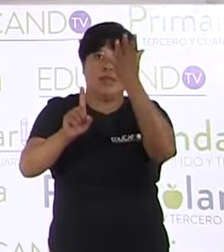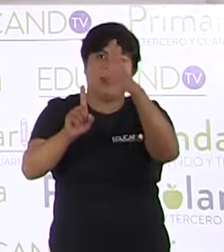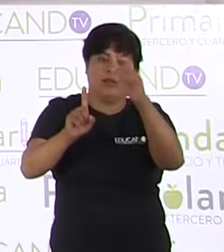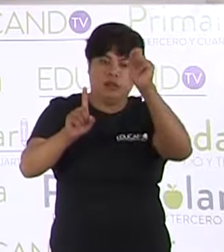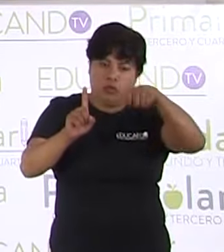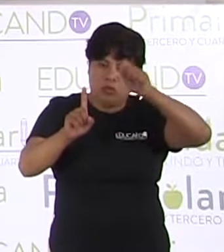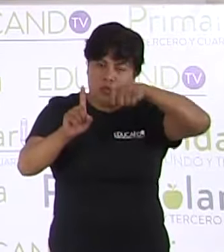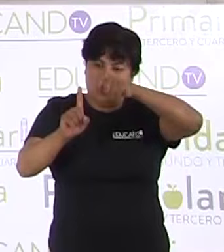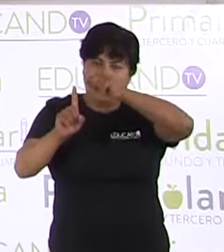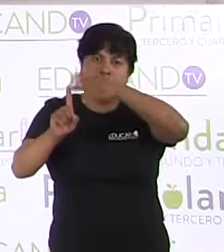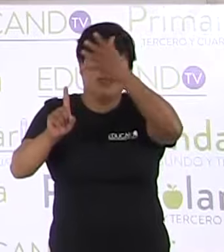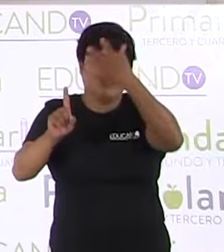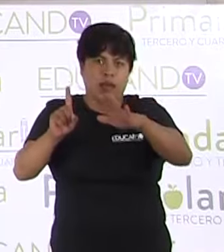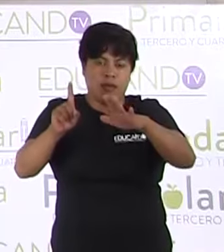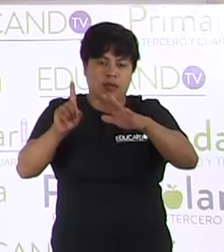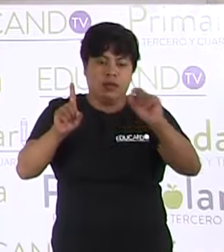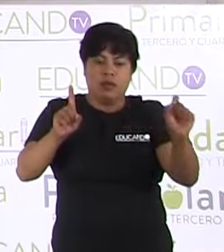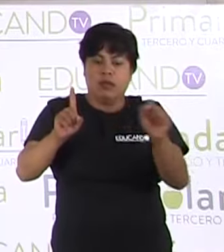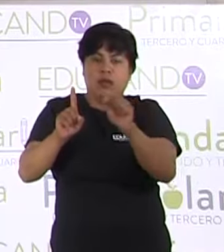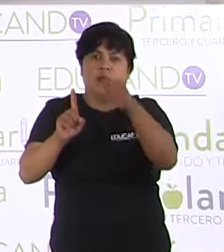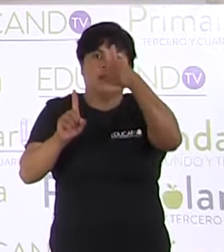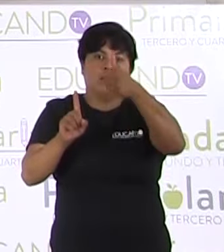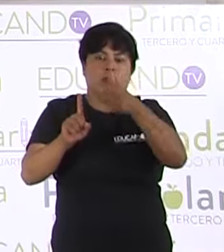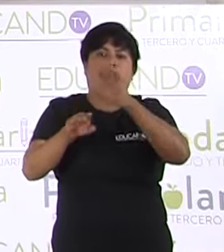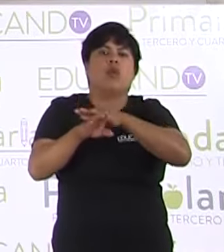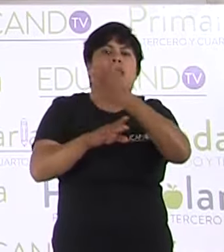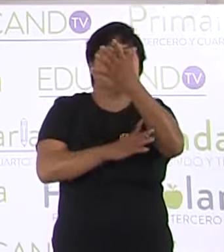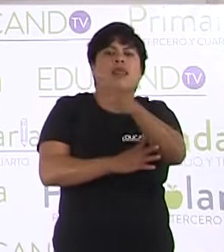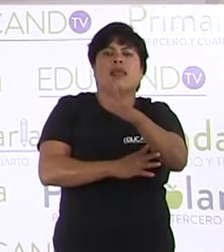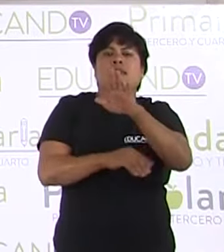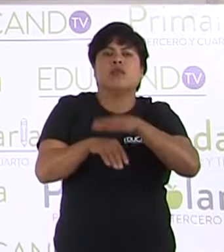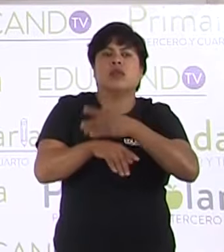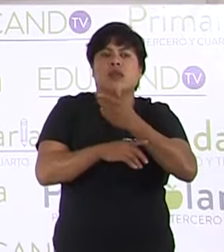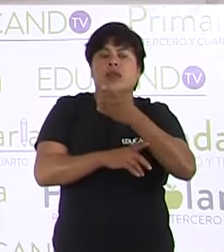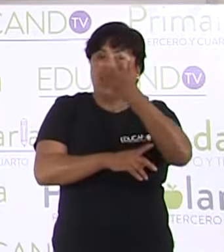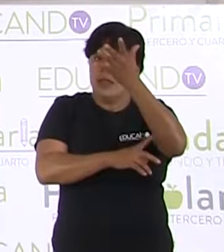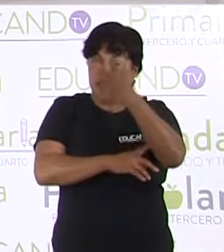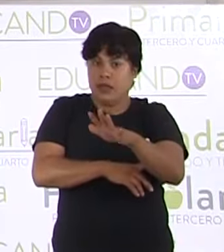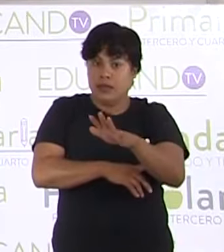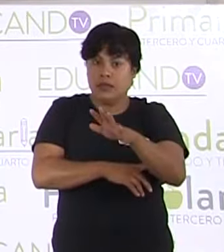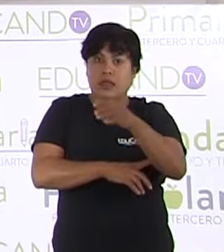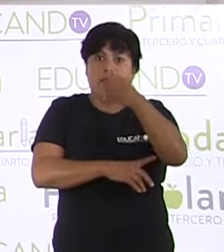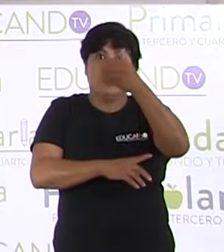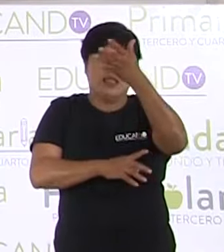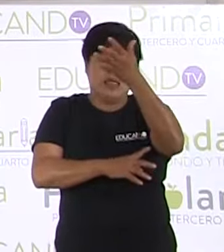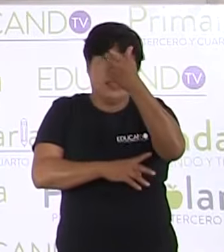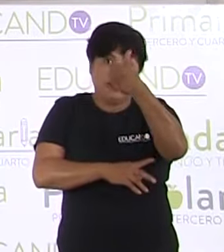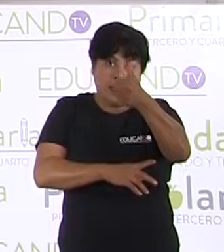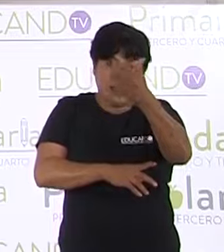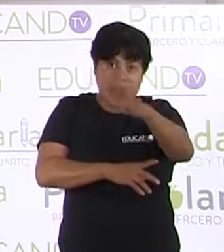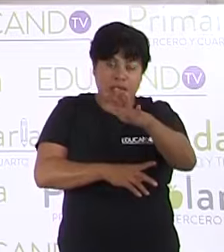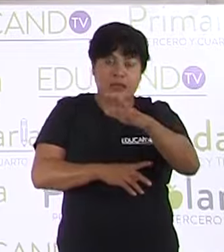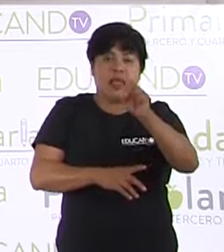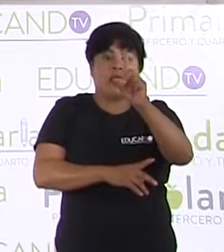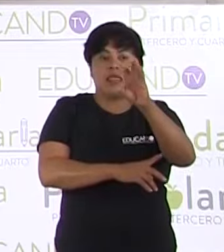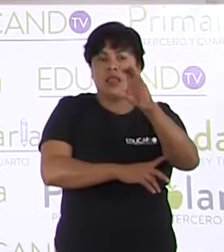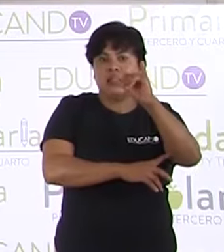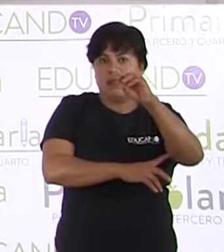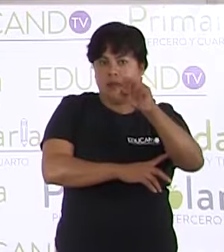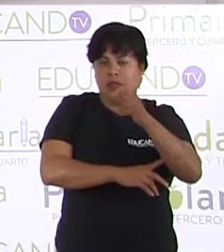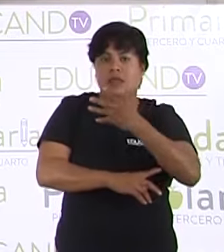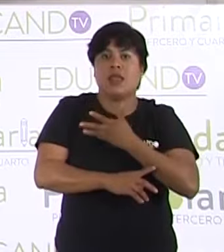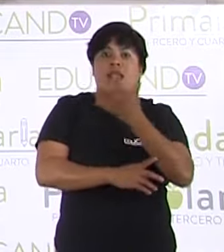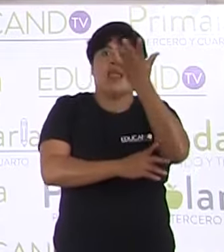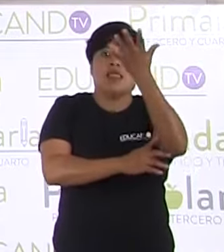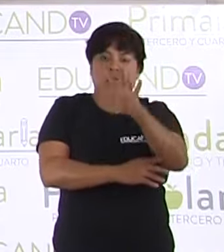10 partes iguales Por qué en 10 porque 0.6 son las décimas de acuerdo y se tiene que dividir en 10